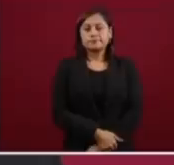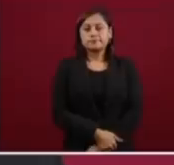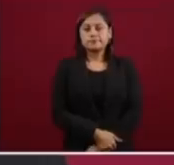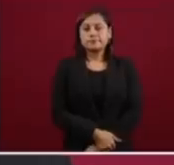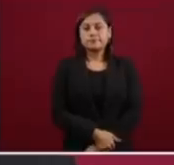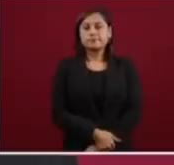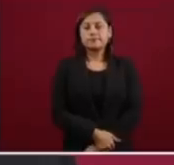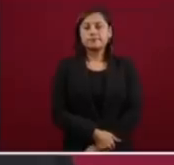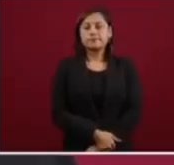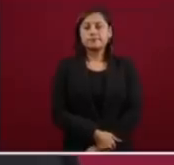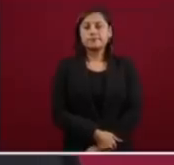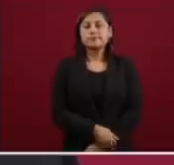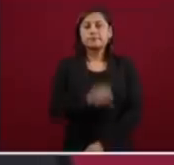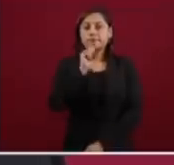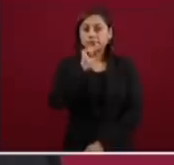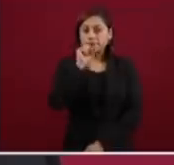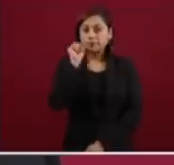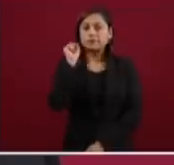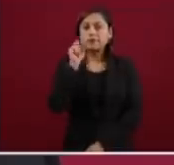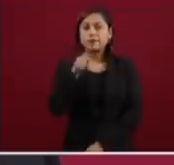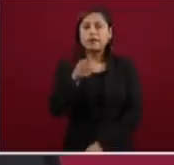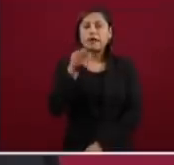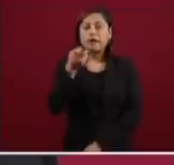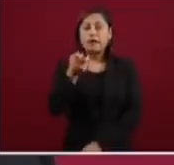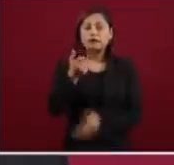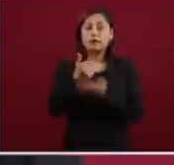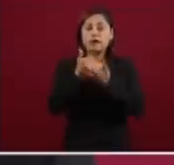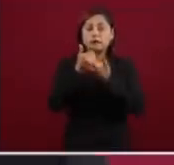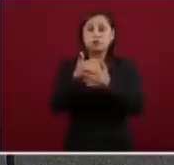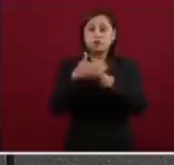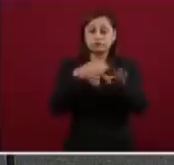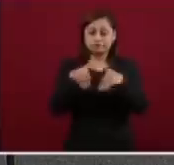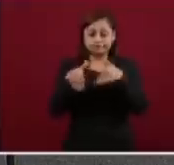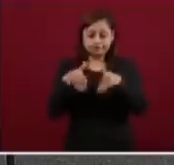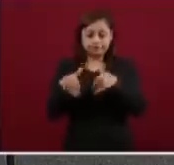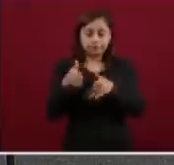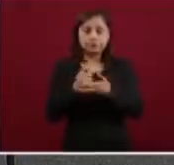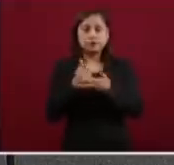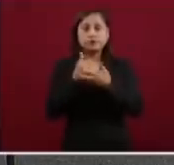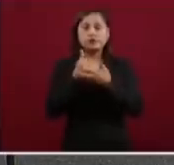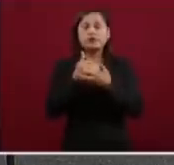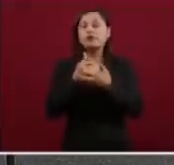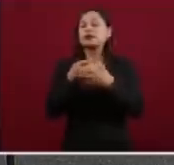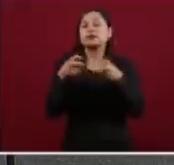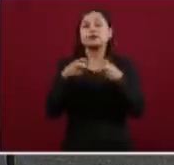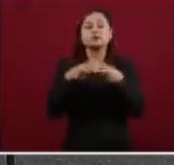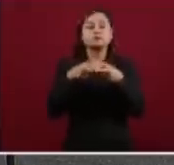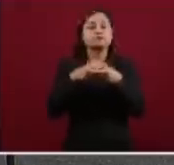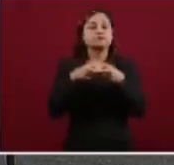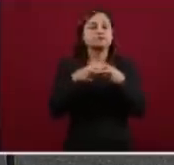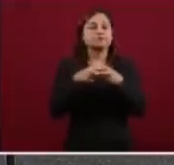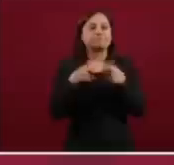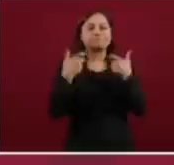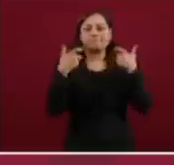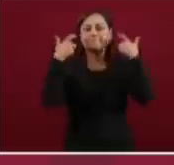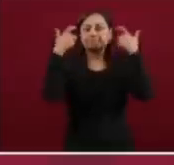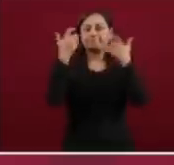además quita estrés yo cuando puedo y voy a practicar